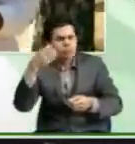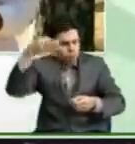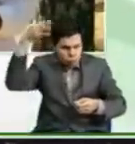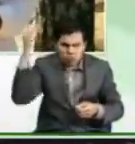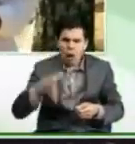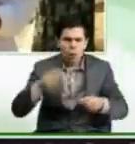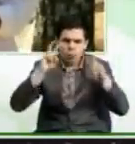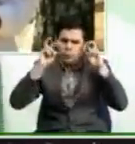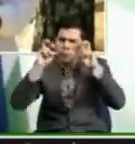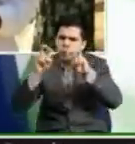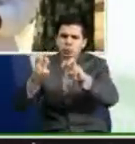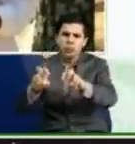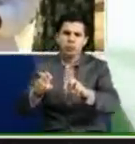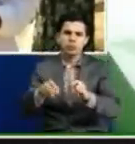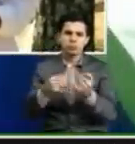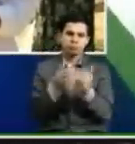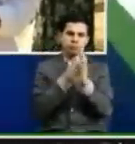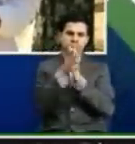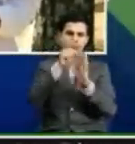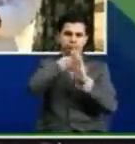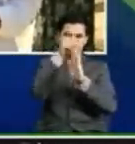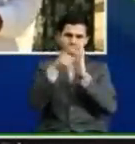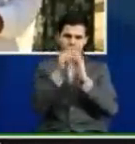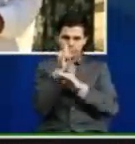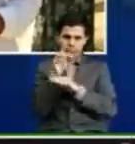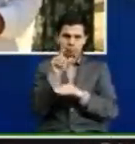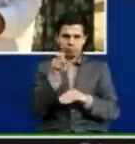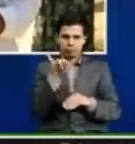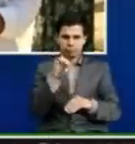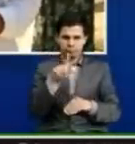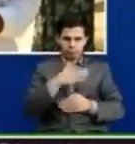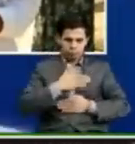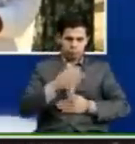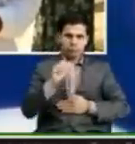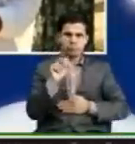robo. Es la información que se registra por el momento con la cámara de Daniel Otálvarez. Carmen Mejía, Oriente Noticias.